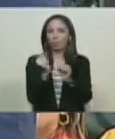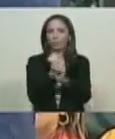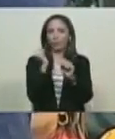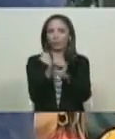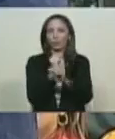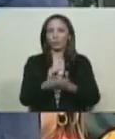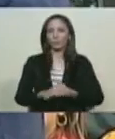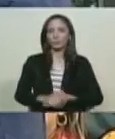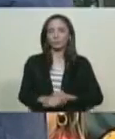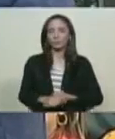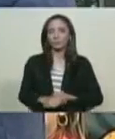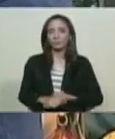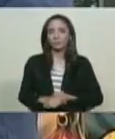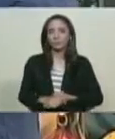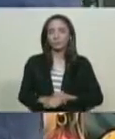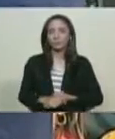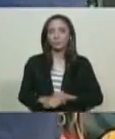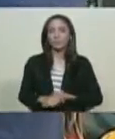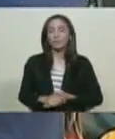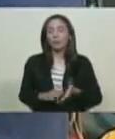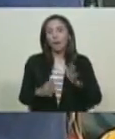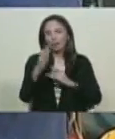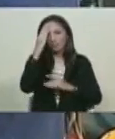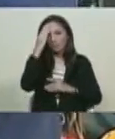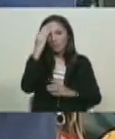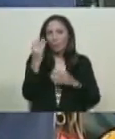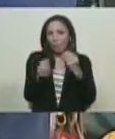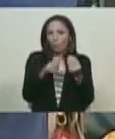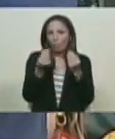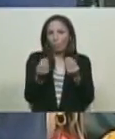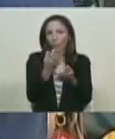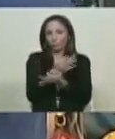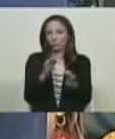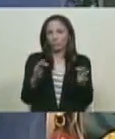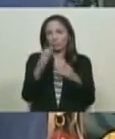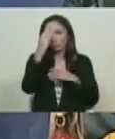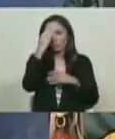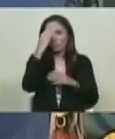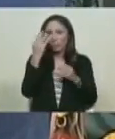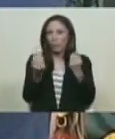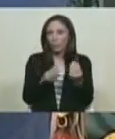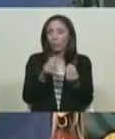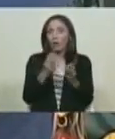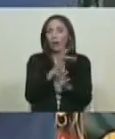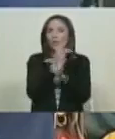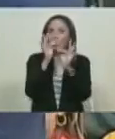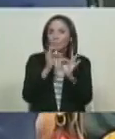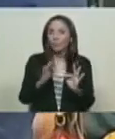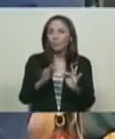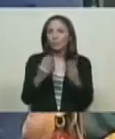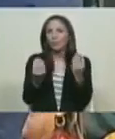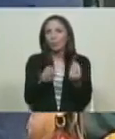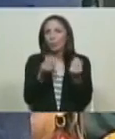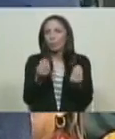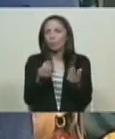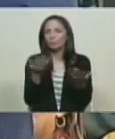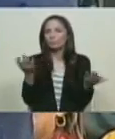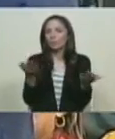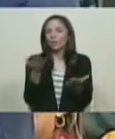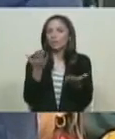de la clase obrera. Y entendimos perfectamente que esta es la herramienta que nosotros